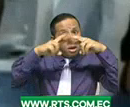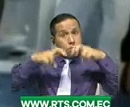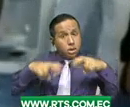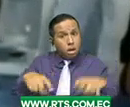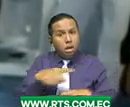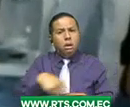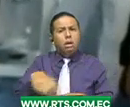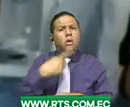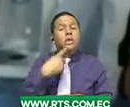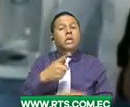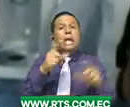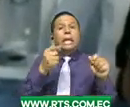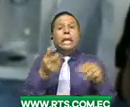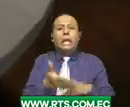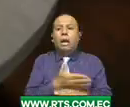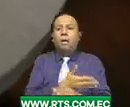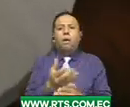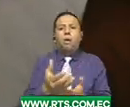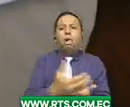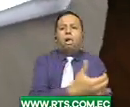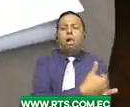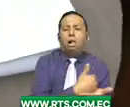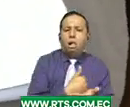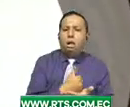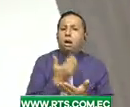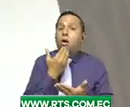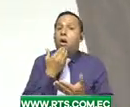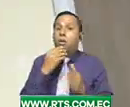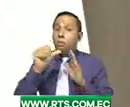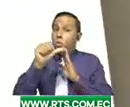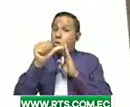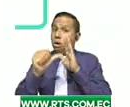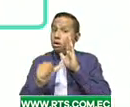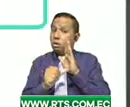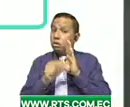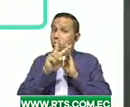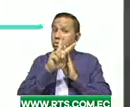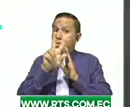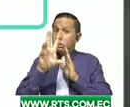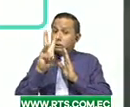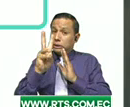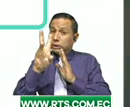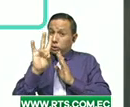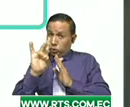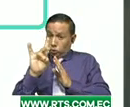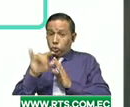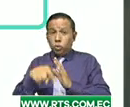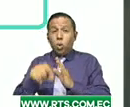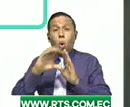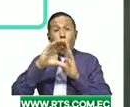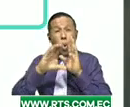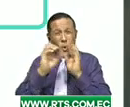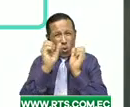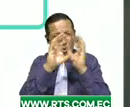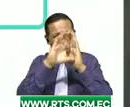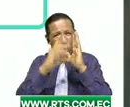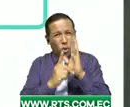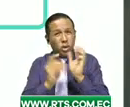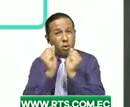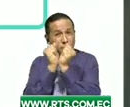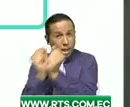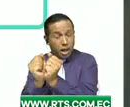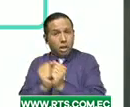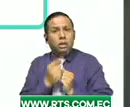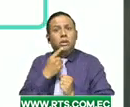el delito de peculado, penado de acuerdo al artículo 278 del COIP, con